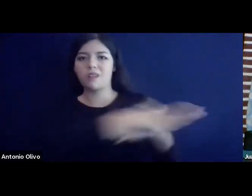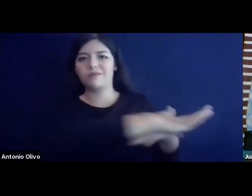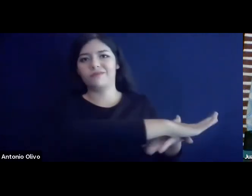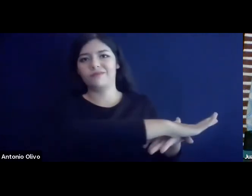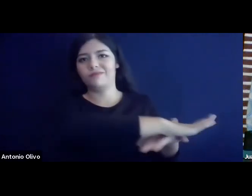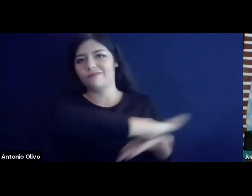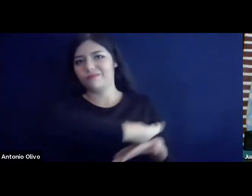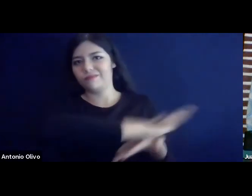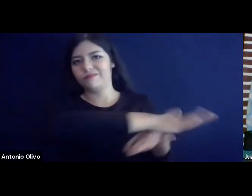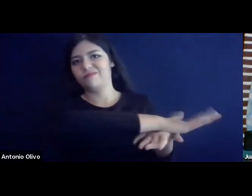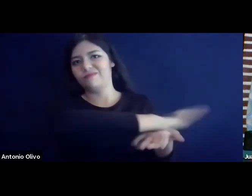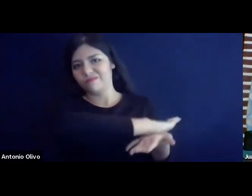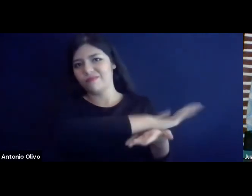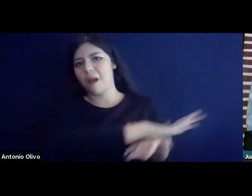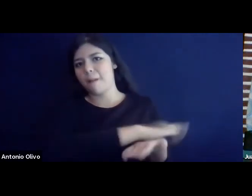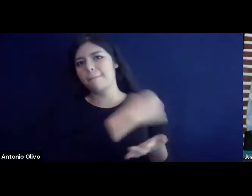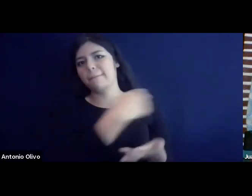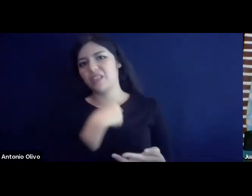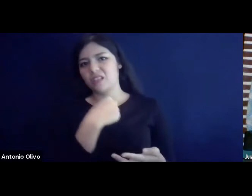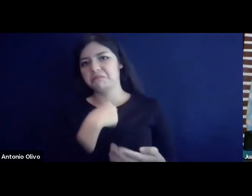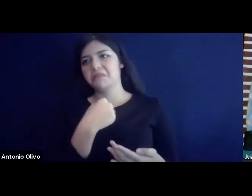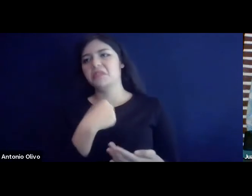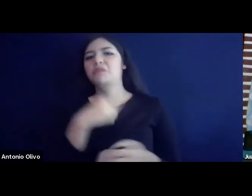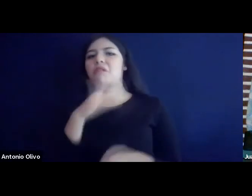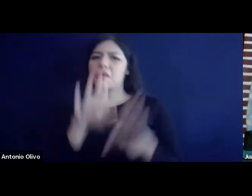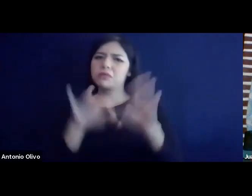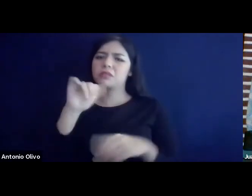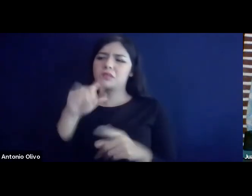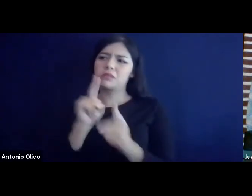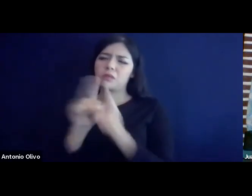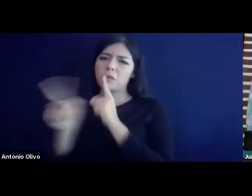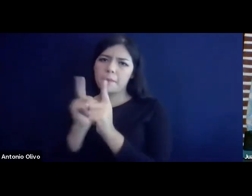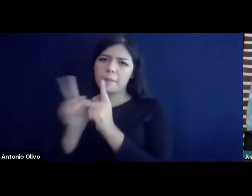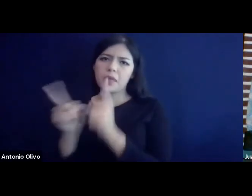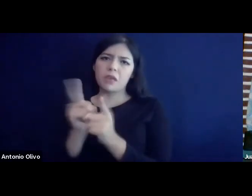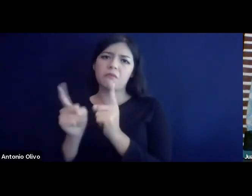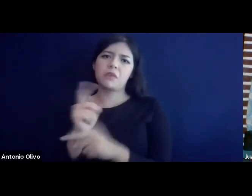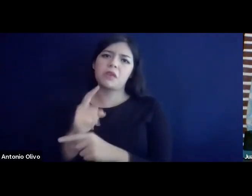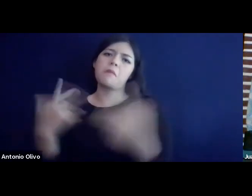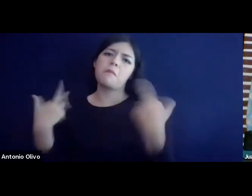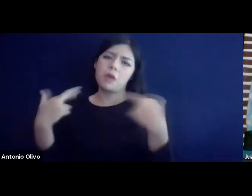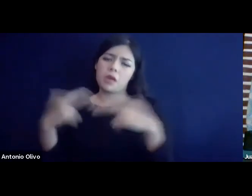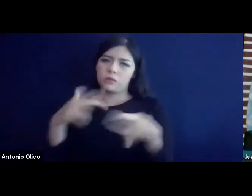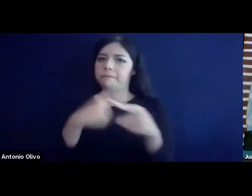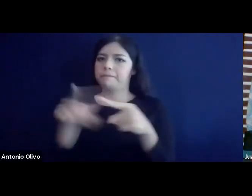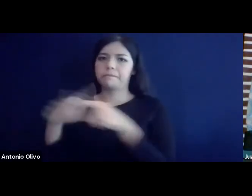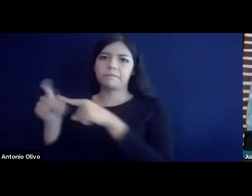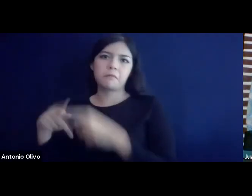en cuanto a la convivencia con los demás profesores y aparte a las demás labores docentes, que no nada más era lo del